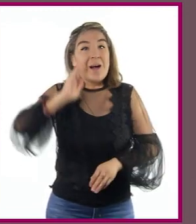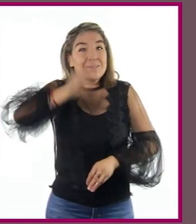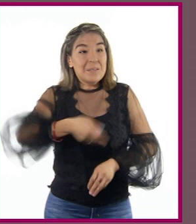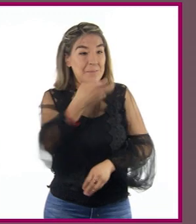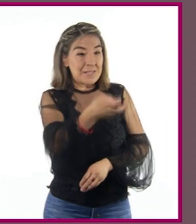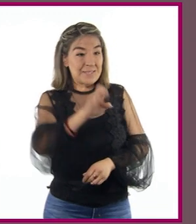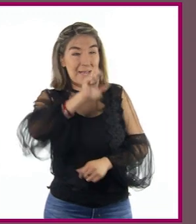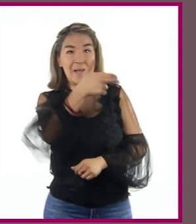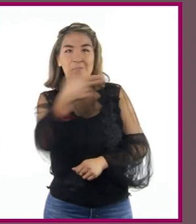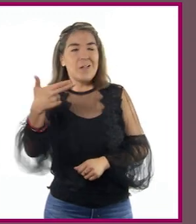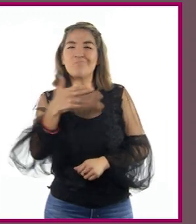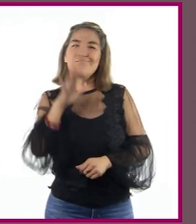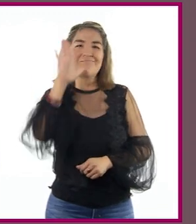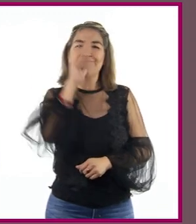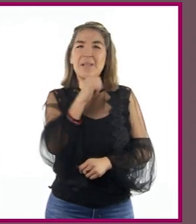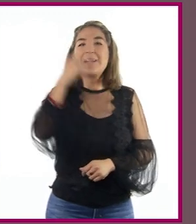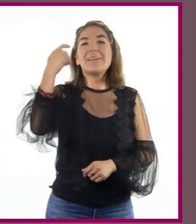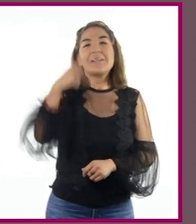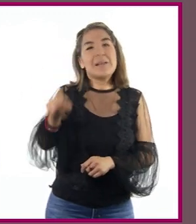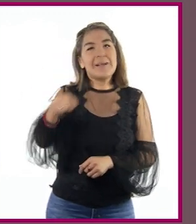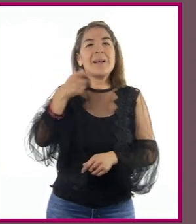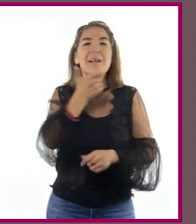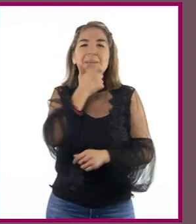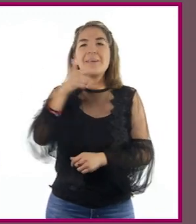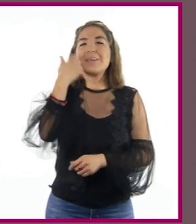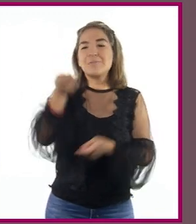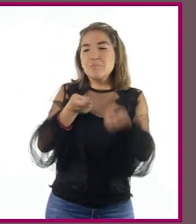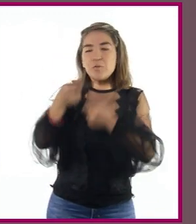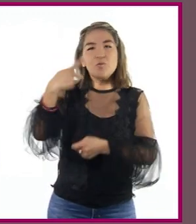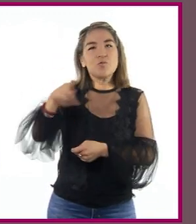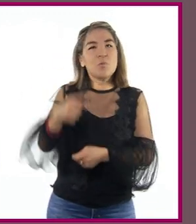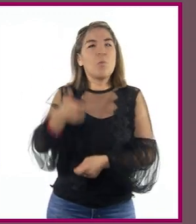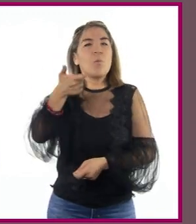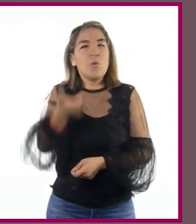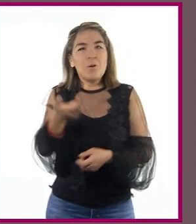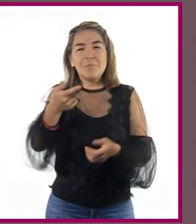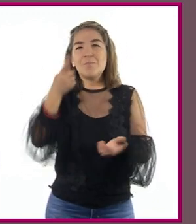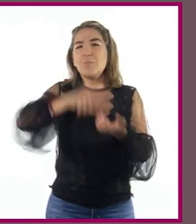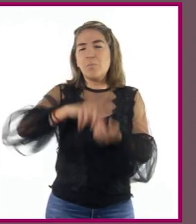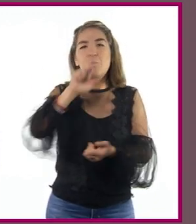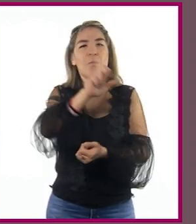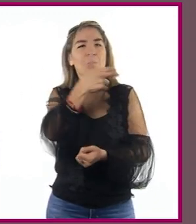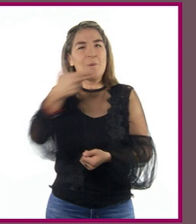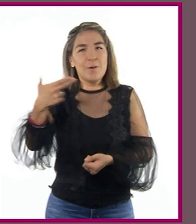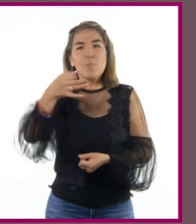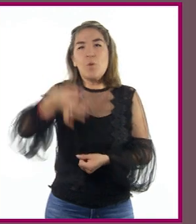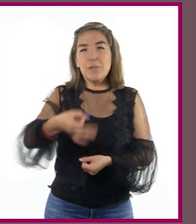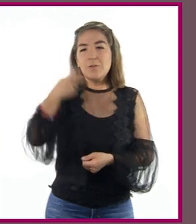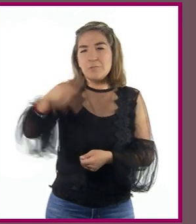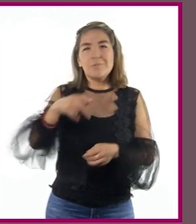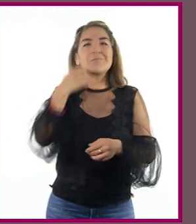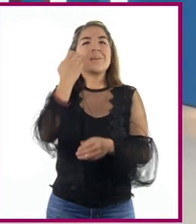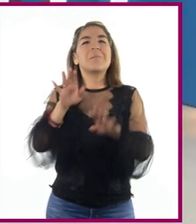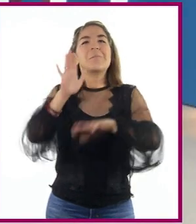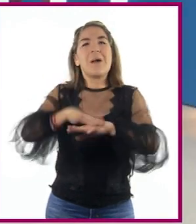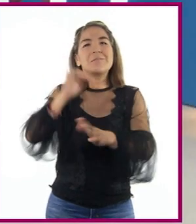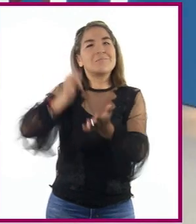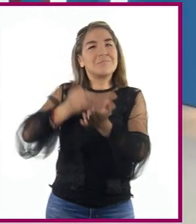euro, pues quería tener control de su moneda para poder regular aspectos económicos como la inflación.